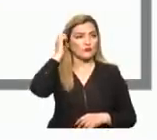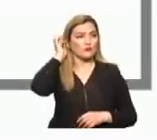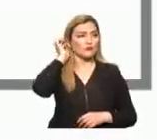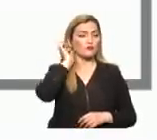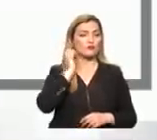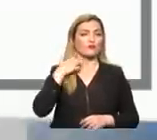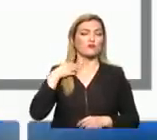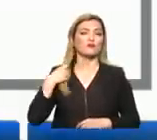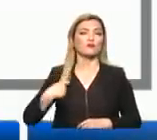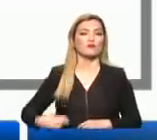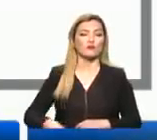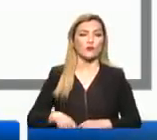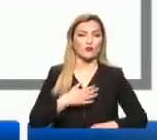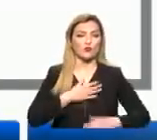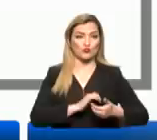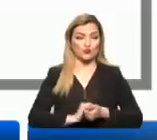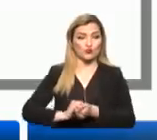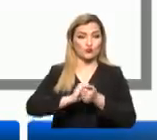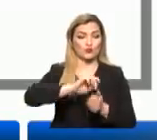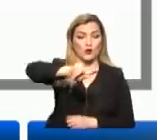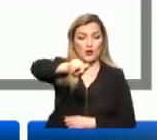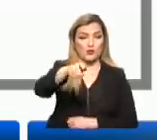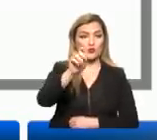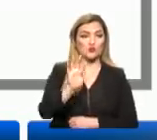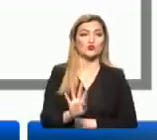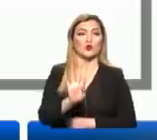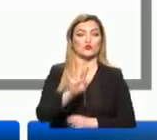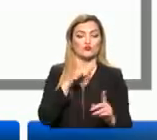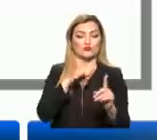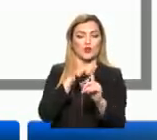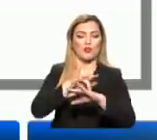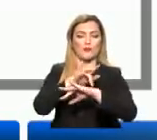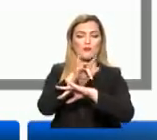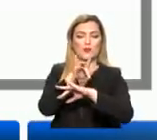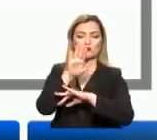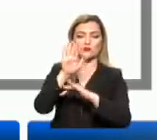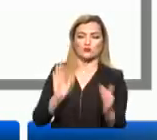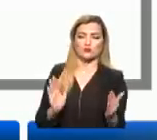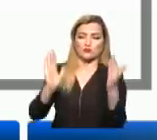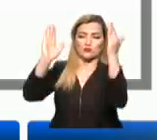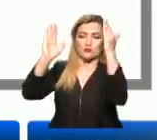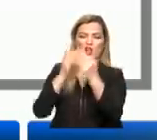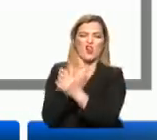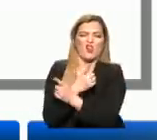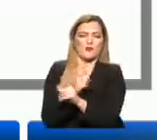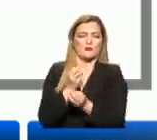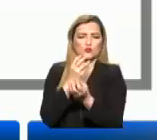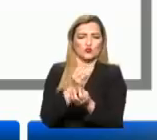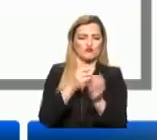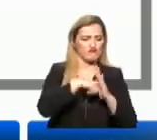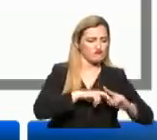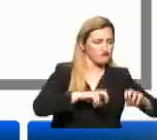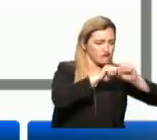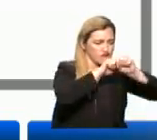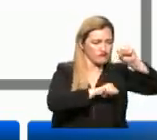Mi solidaridad con Teleamazonas por el ataque de esta madrugada a sus instalaciones. La libertad de expresión incomoda a quienes se ven afectados